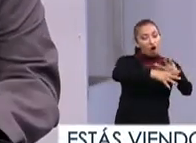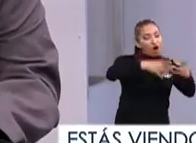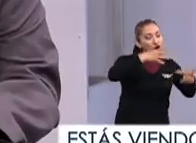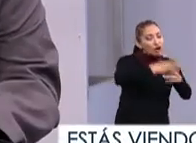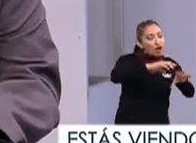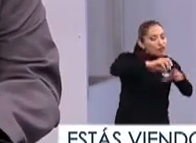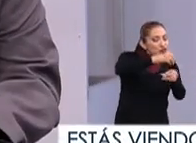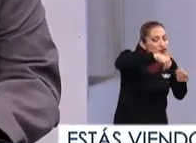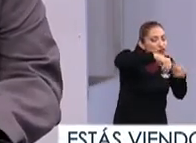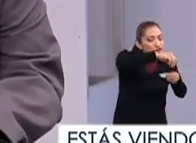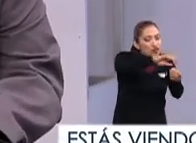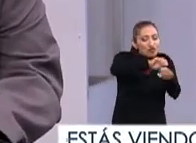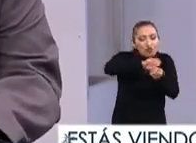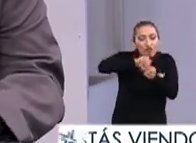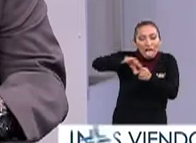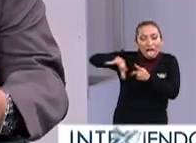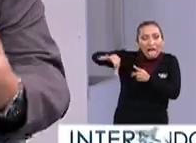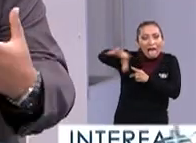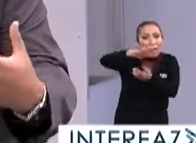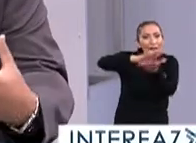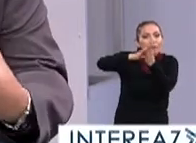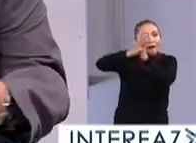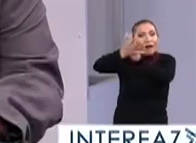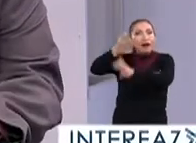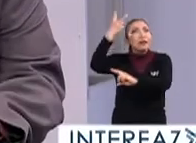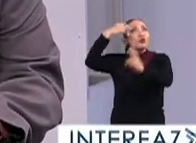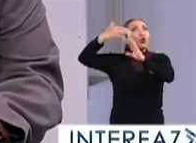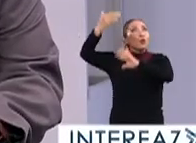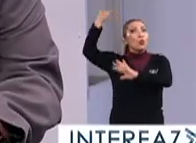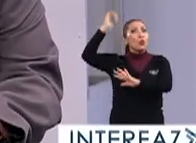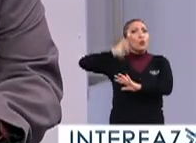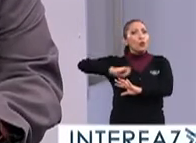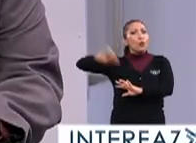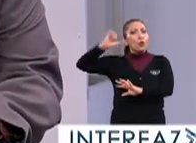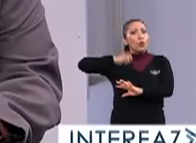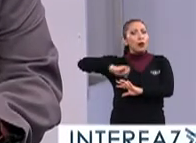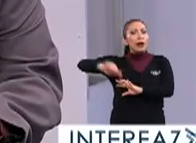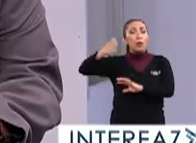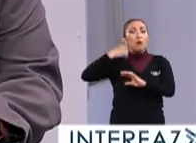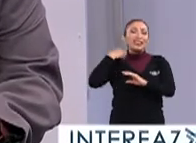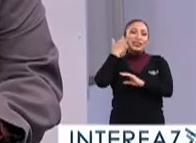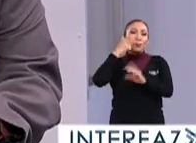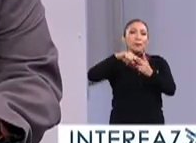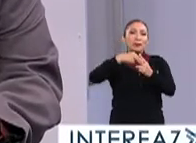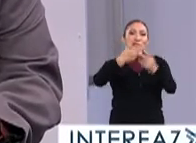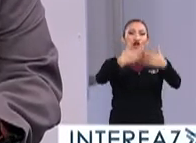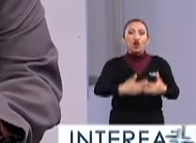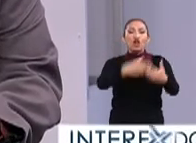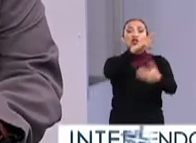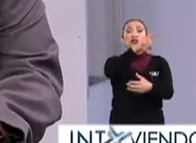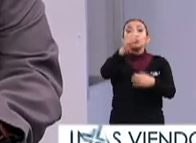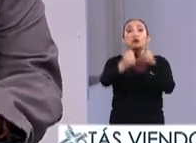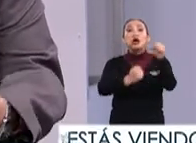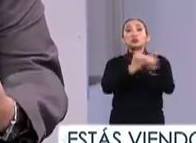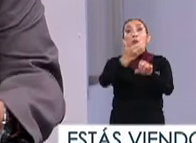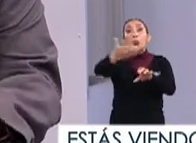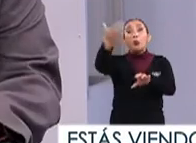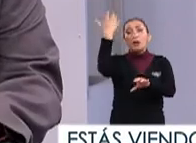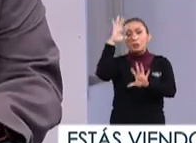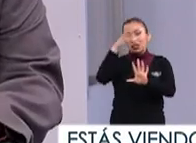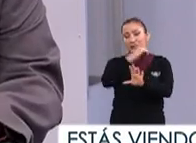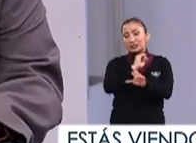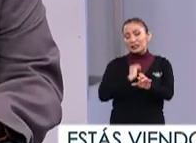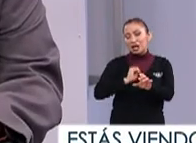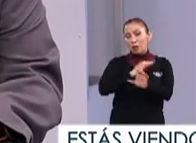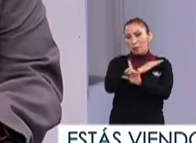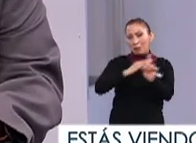de la población que está afectando, viene aproximadamente desde la era industrial, hace más de 200 años. Y a mitad del siglo